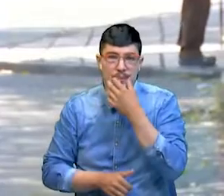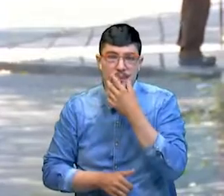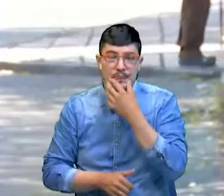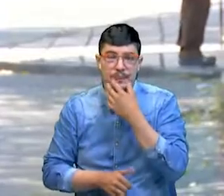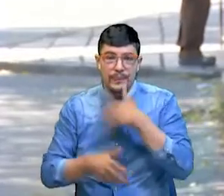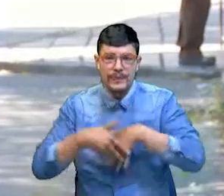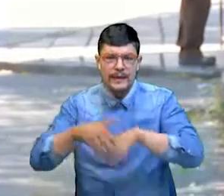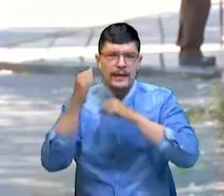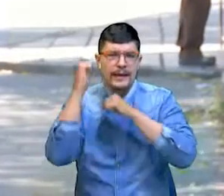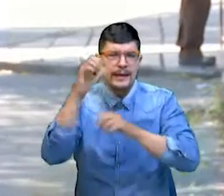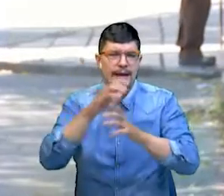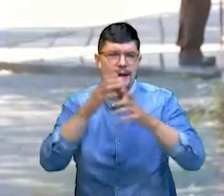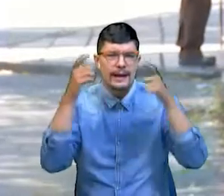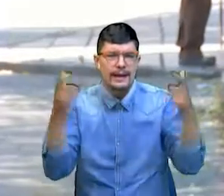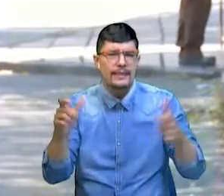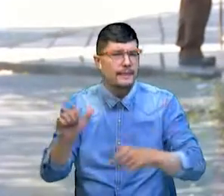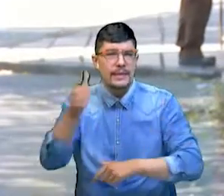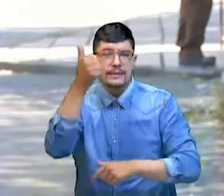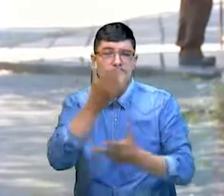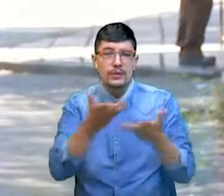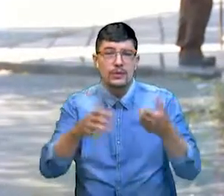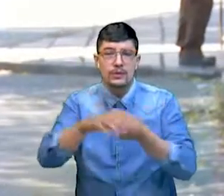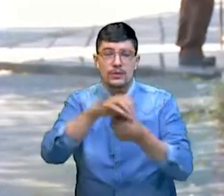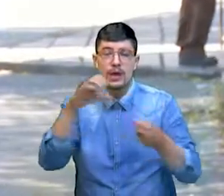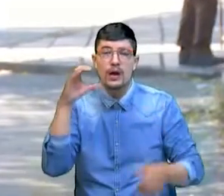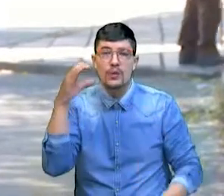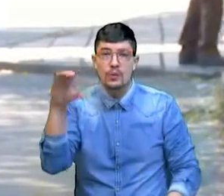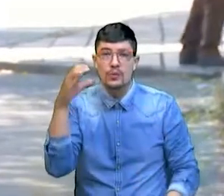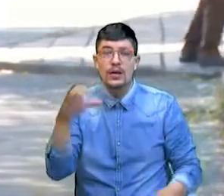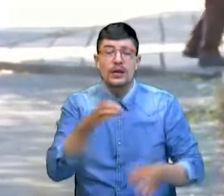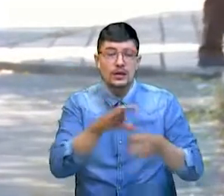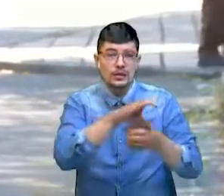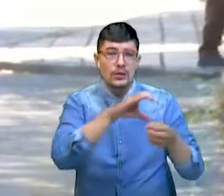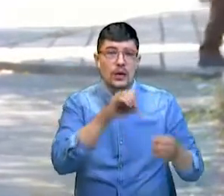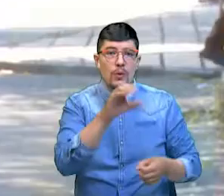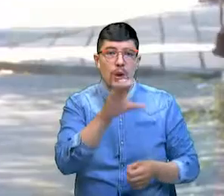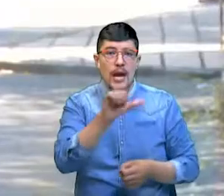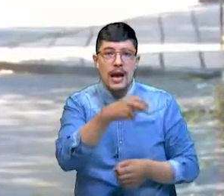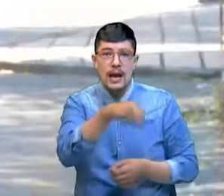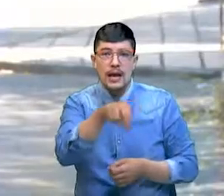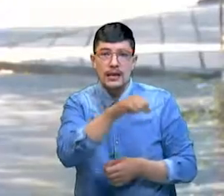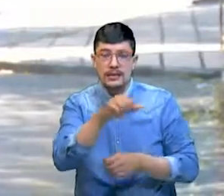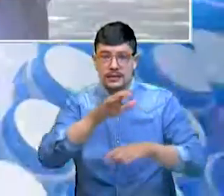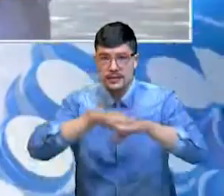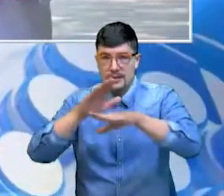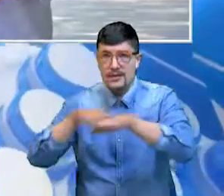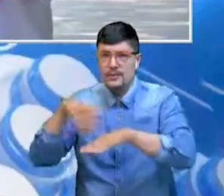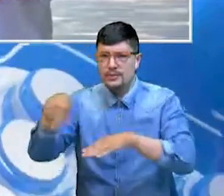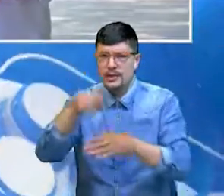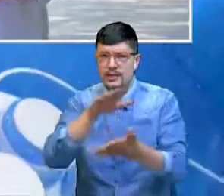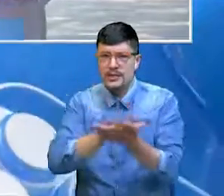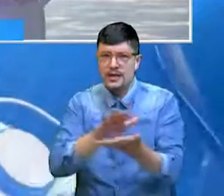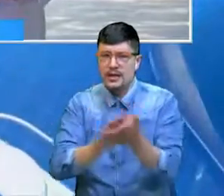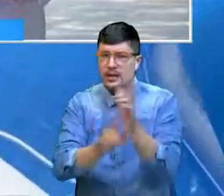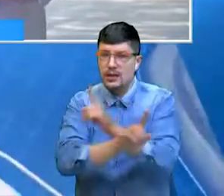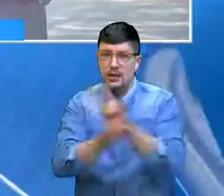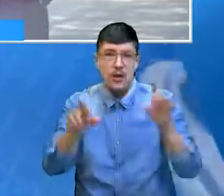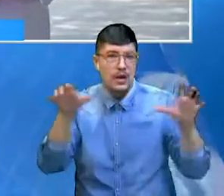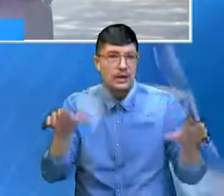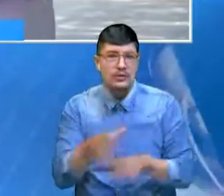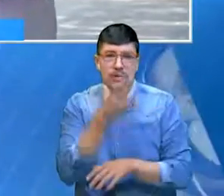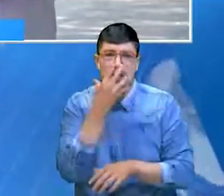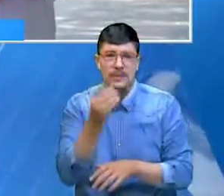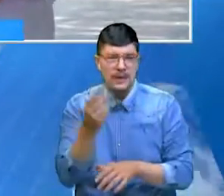norte de Santander serán en Cúcuta y en la ciudad de Ocaña. El llamado es a la calma y no al vandalismo. Esta es toda la información desde Cúcuta,